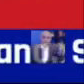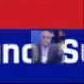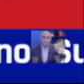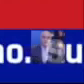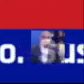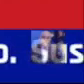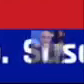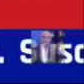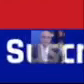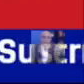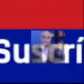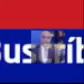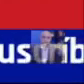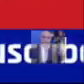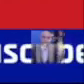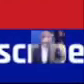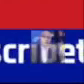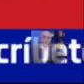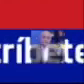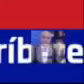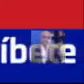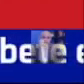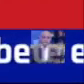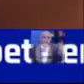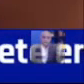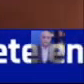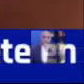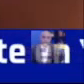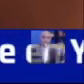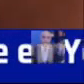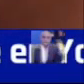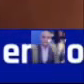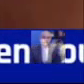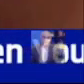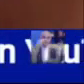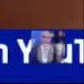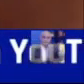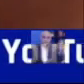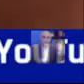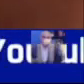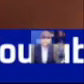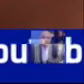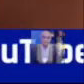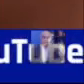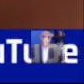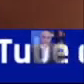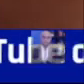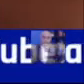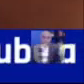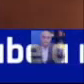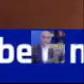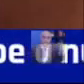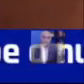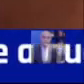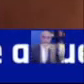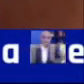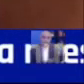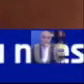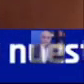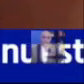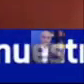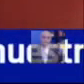Estado tiene derecho a exigirle a un periodista que revele la fuente de información de